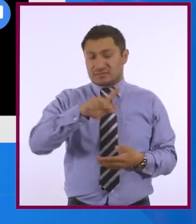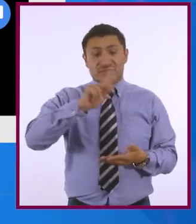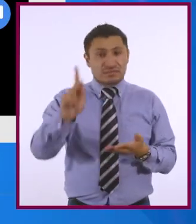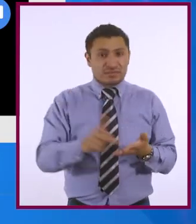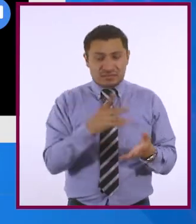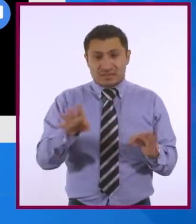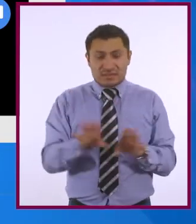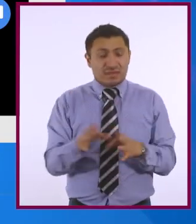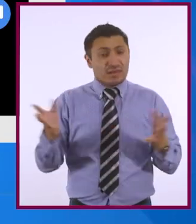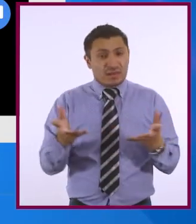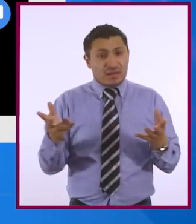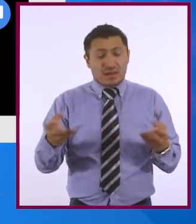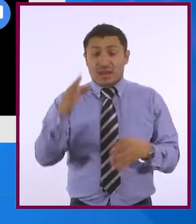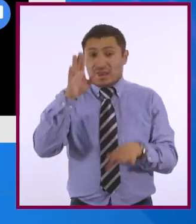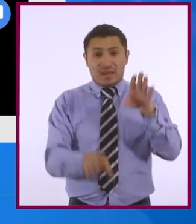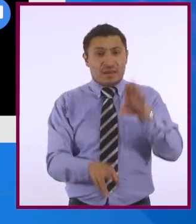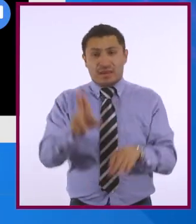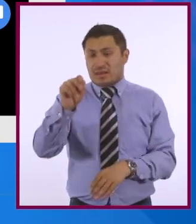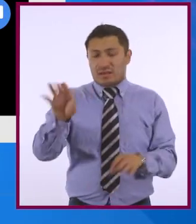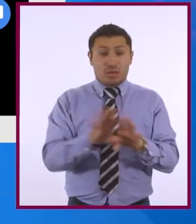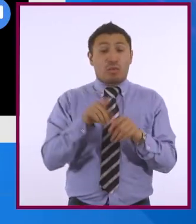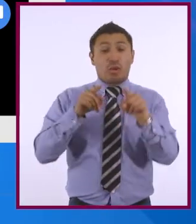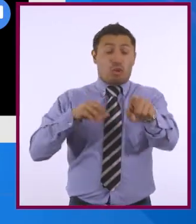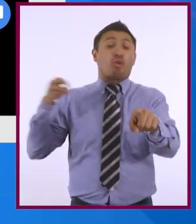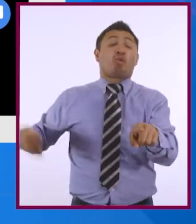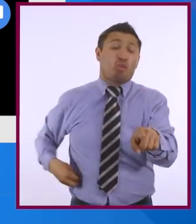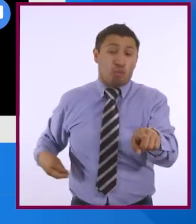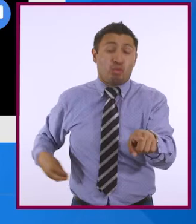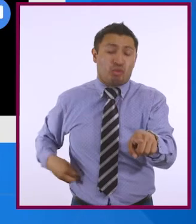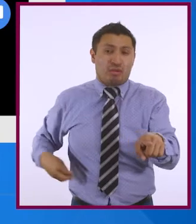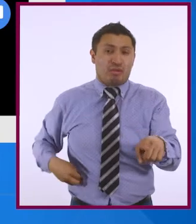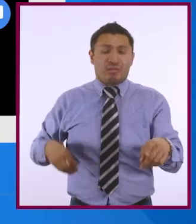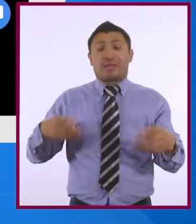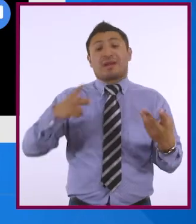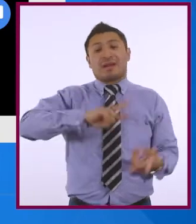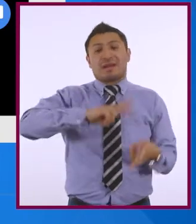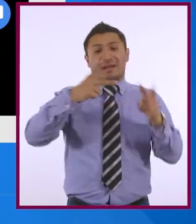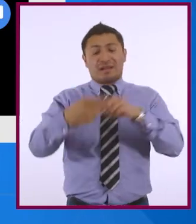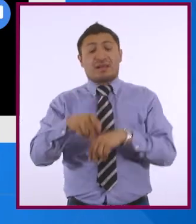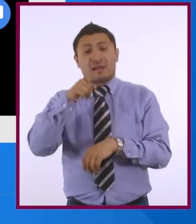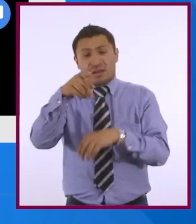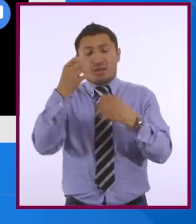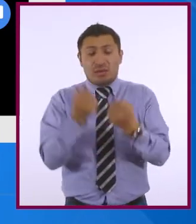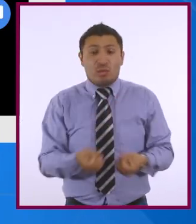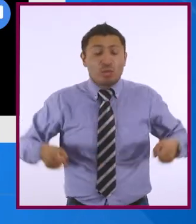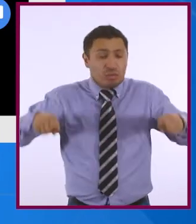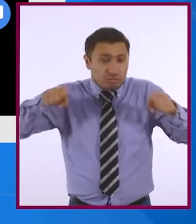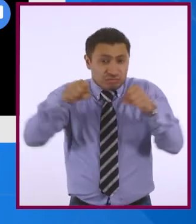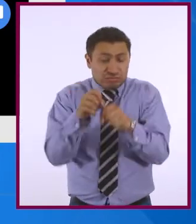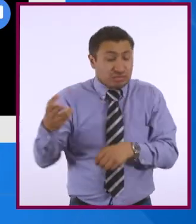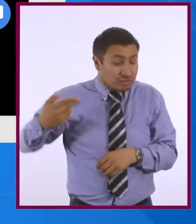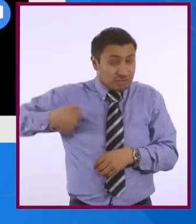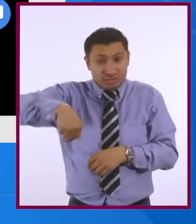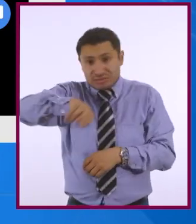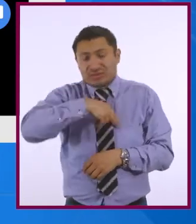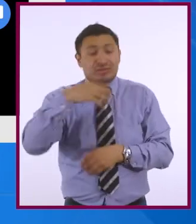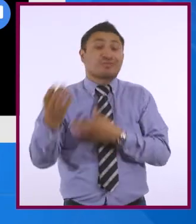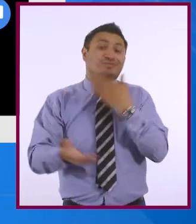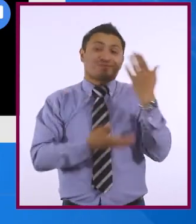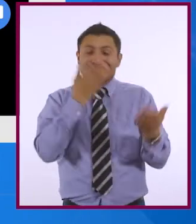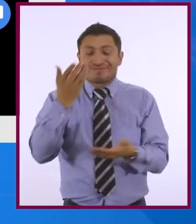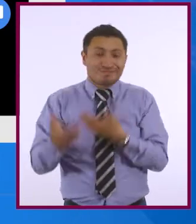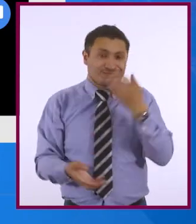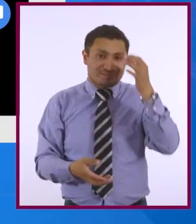como decía, muchas veces no es echar culpas, sino como sociedad estamos, ¿no?